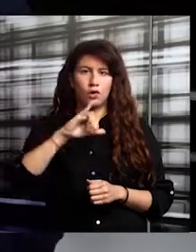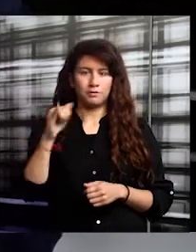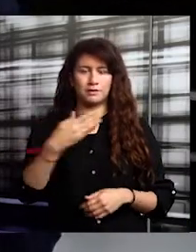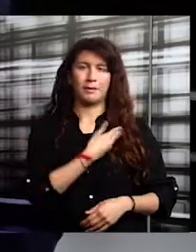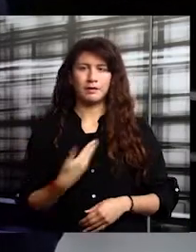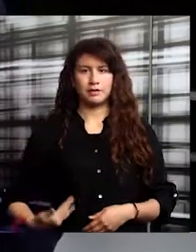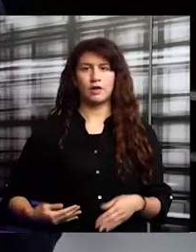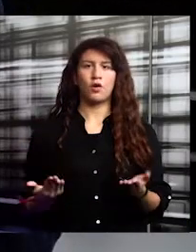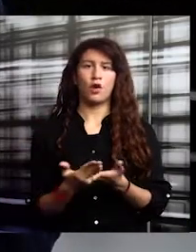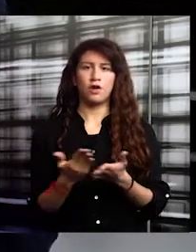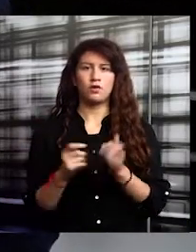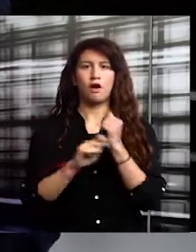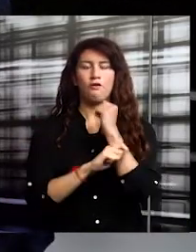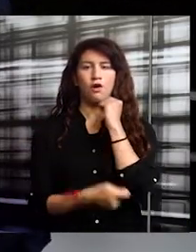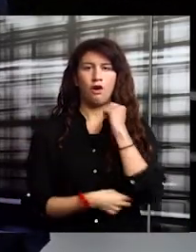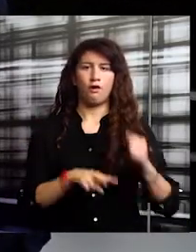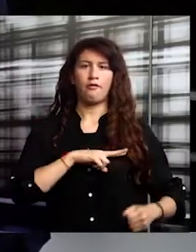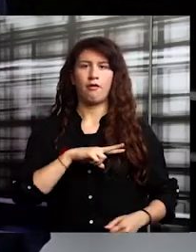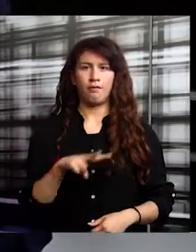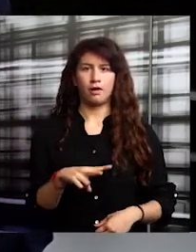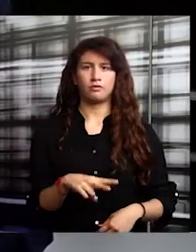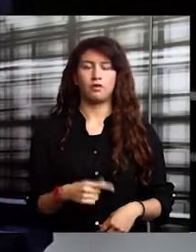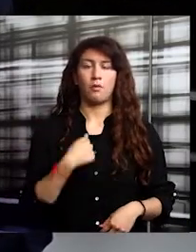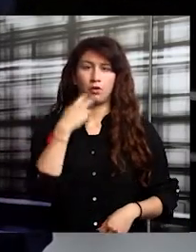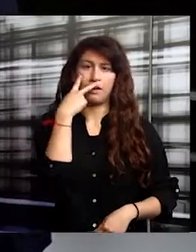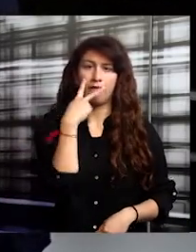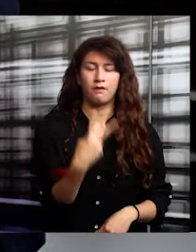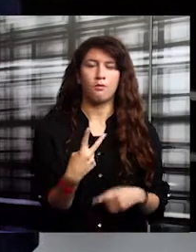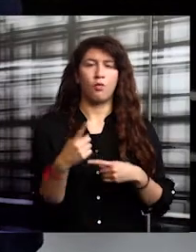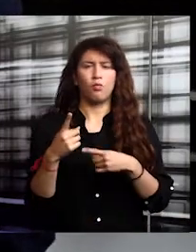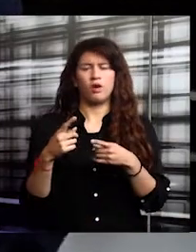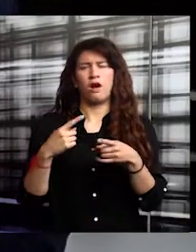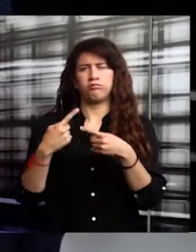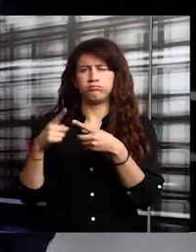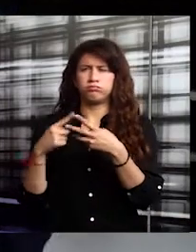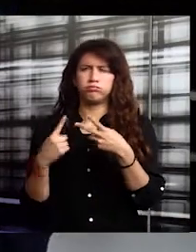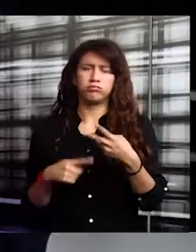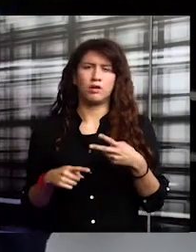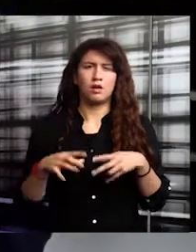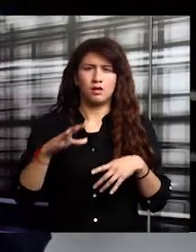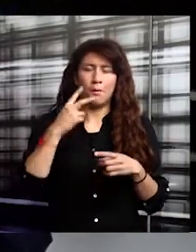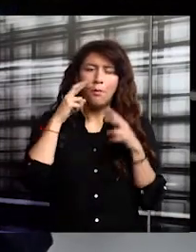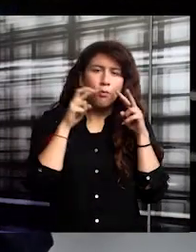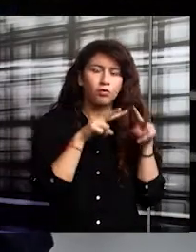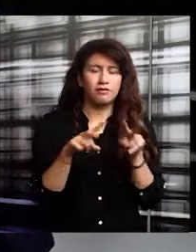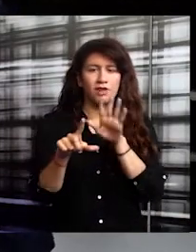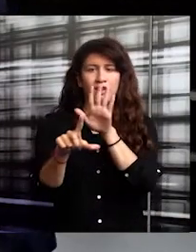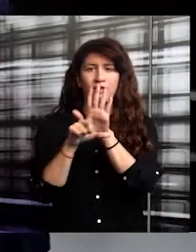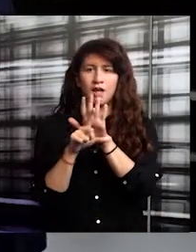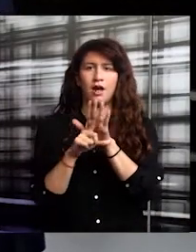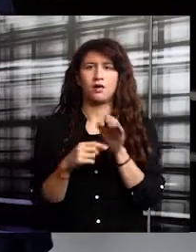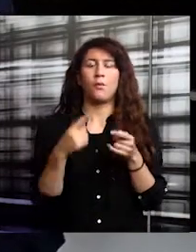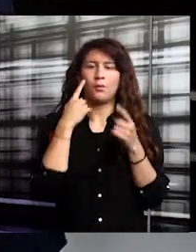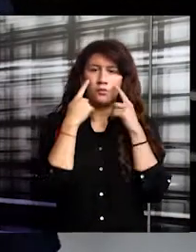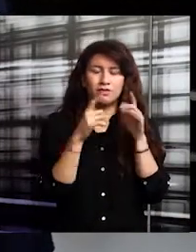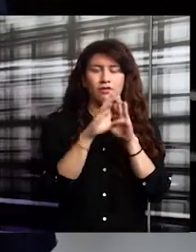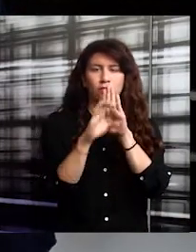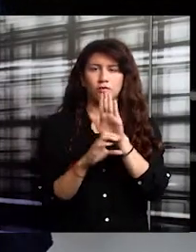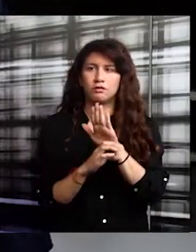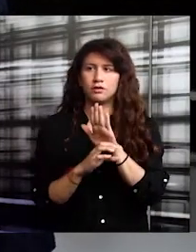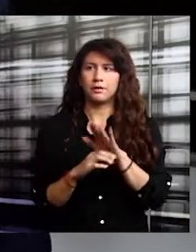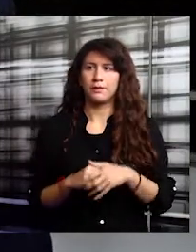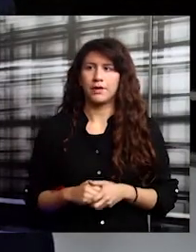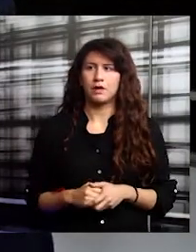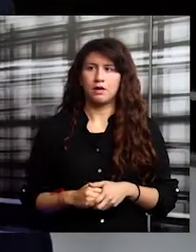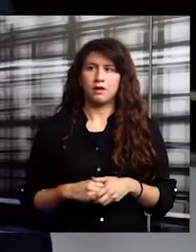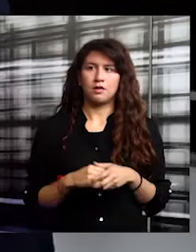de Valparaíso, porque tenemos una serie de interrogantes que plantearle desde el punto de vista legal, desde el punto de vista constitucional, porque